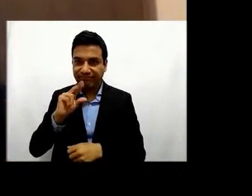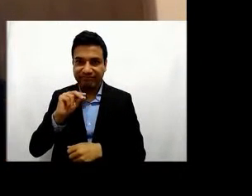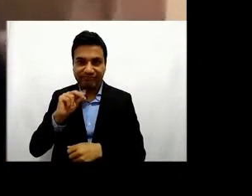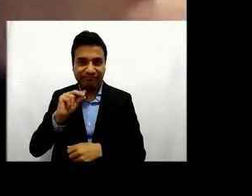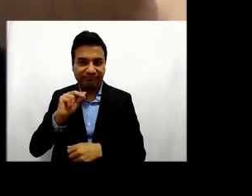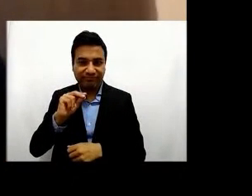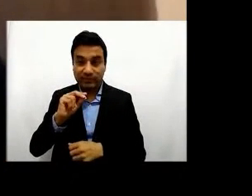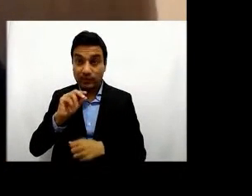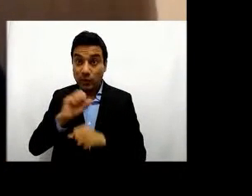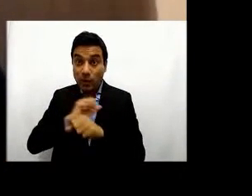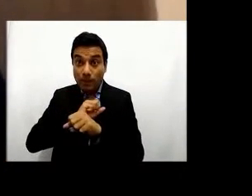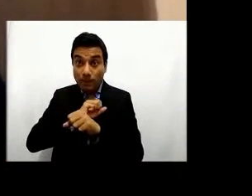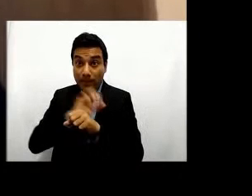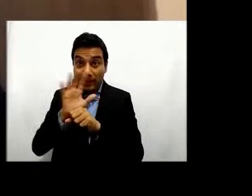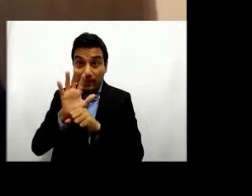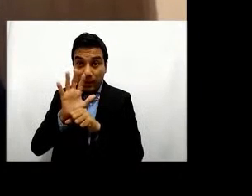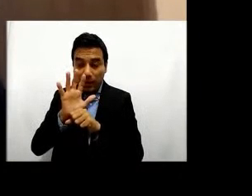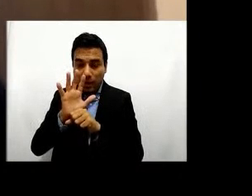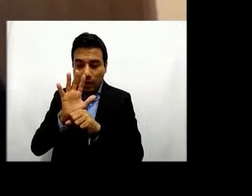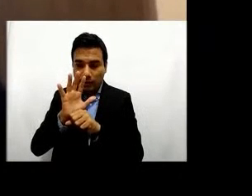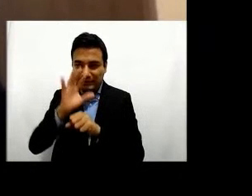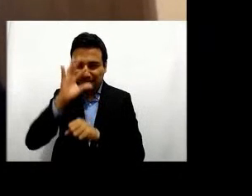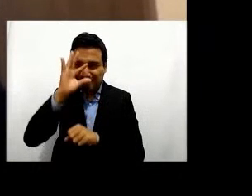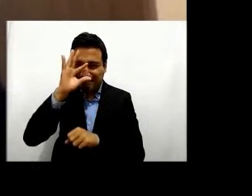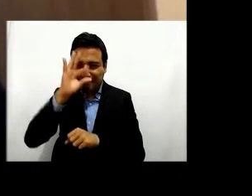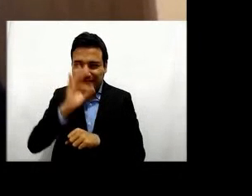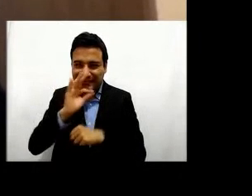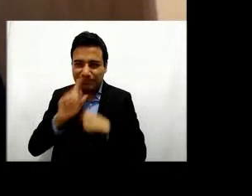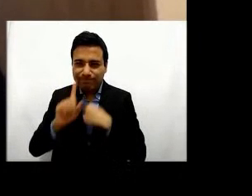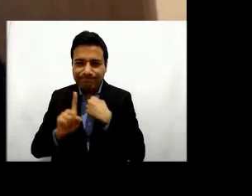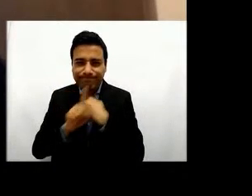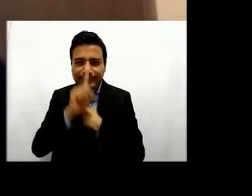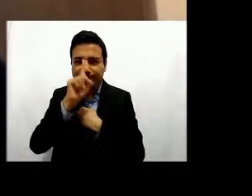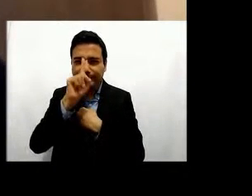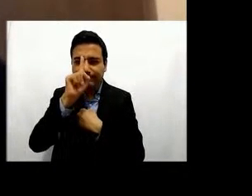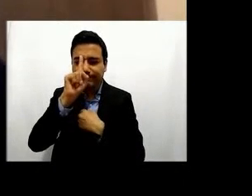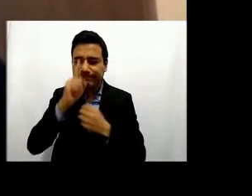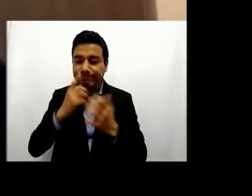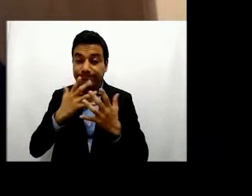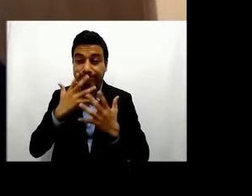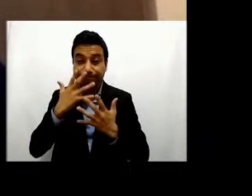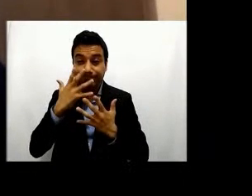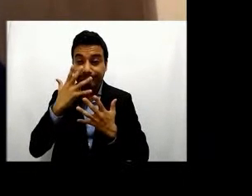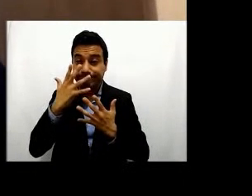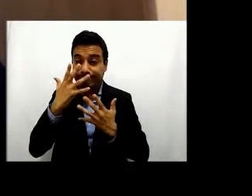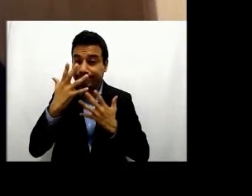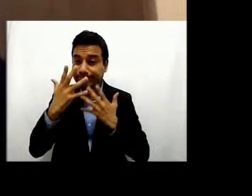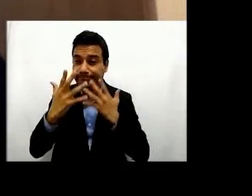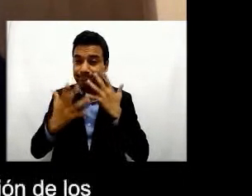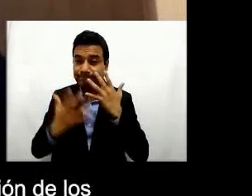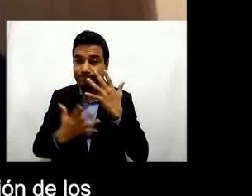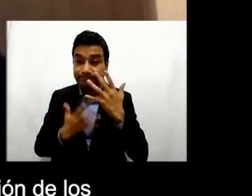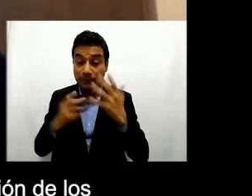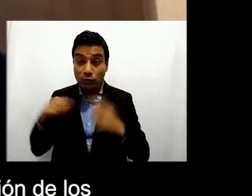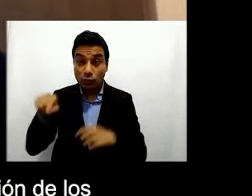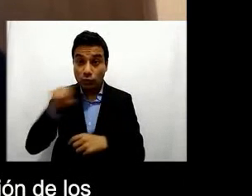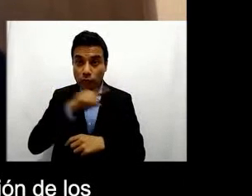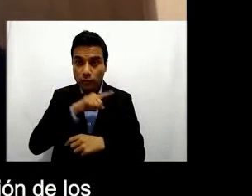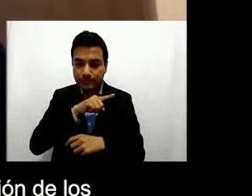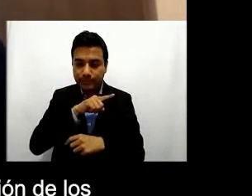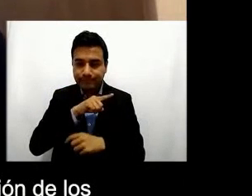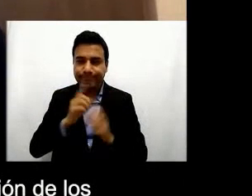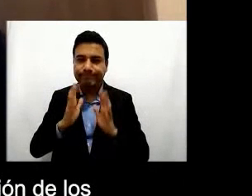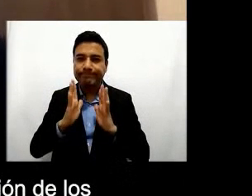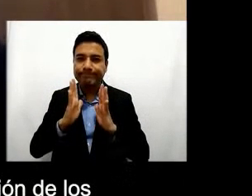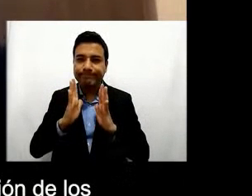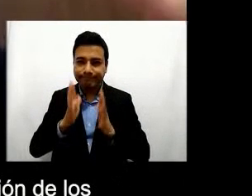manera la pandemia nos vino a avisar es que, pues, no solamente